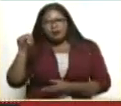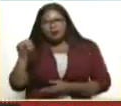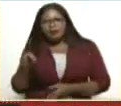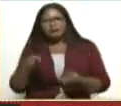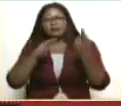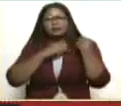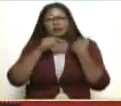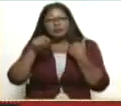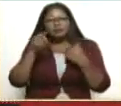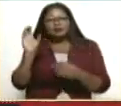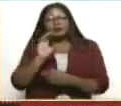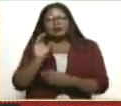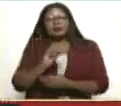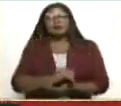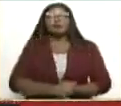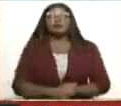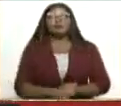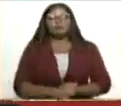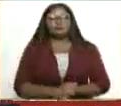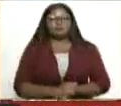ELN.